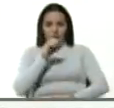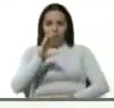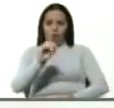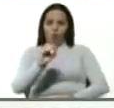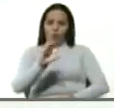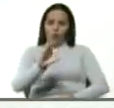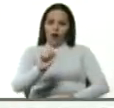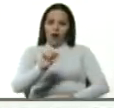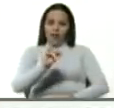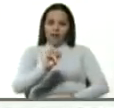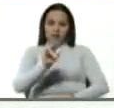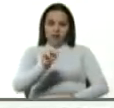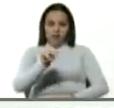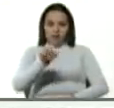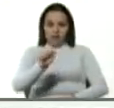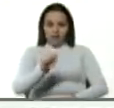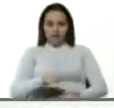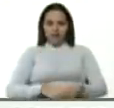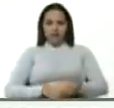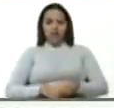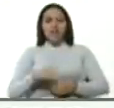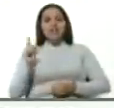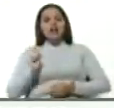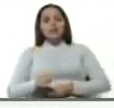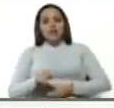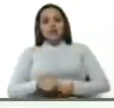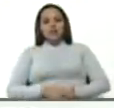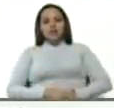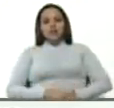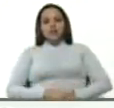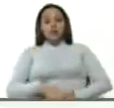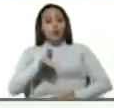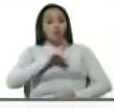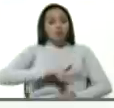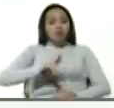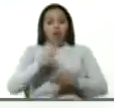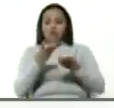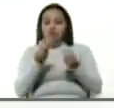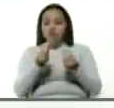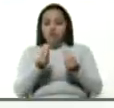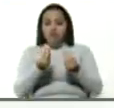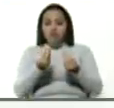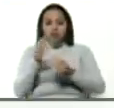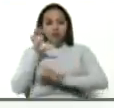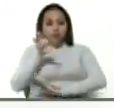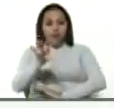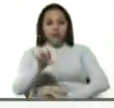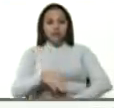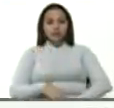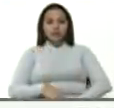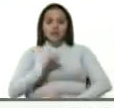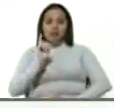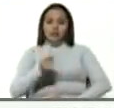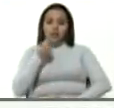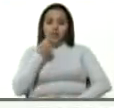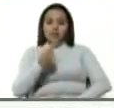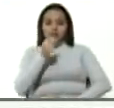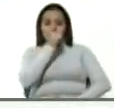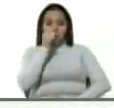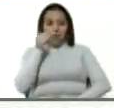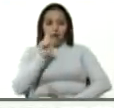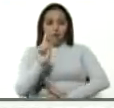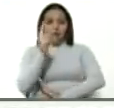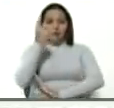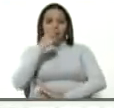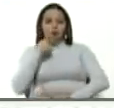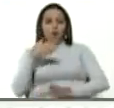el consumo a mansalva en esa nación. También hay que decir que las drogas son la primera causa de muerte